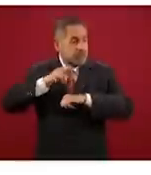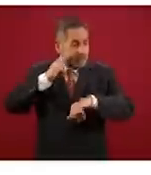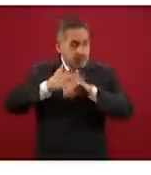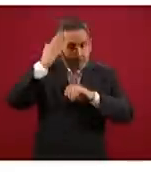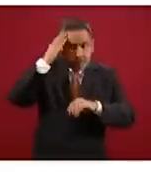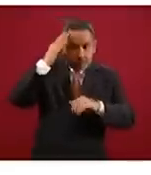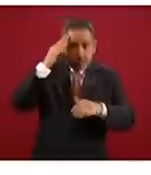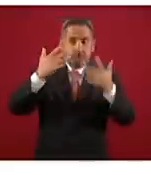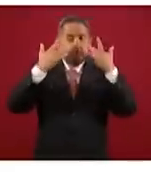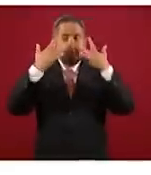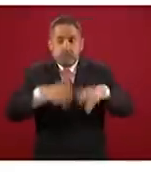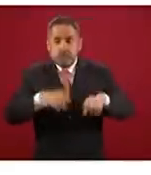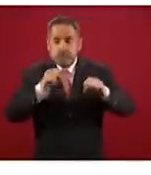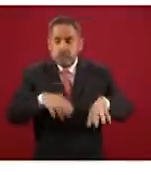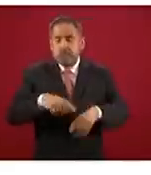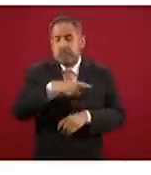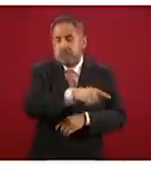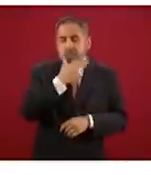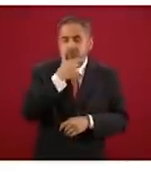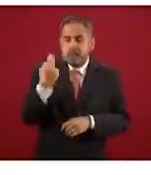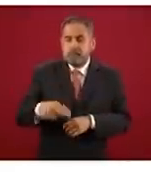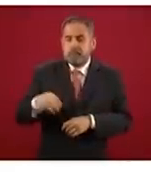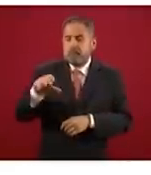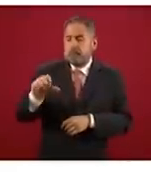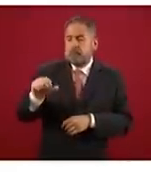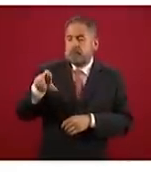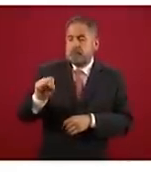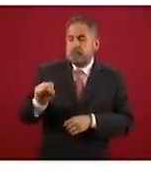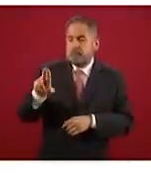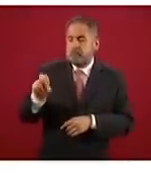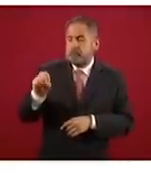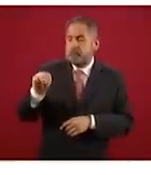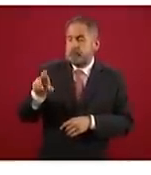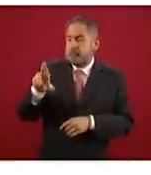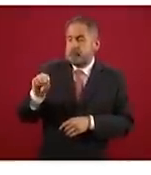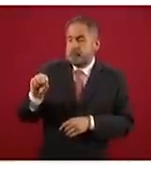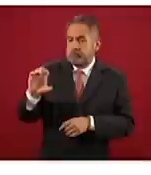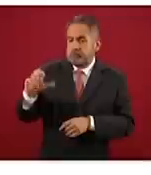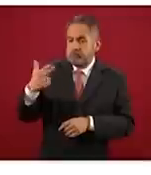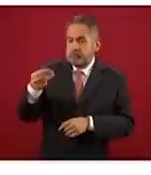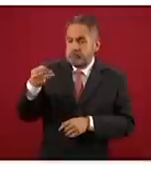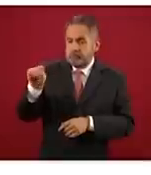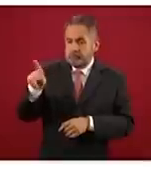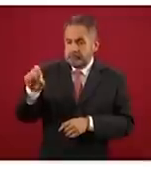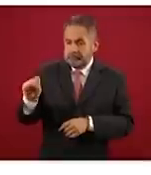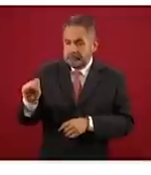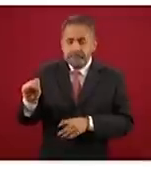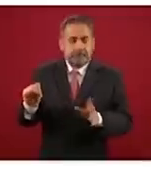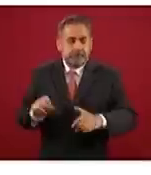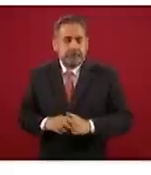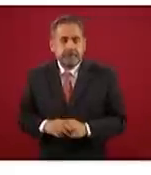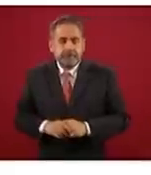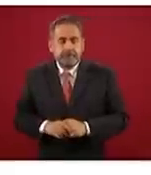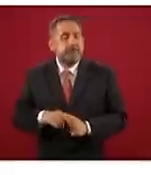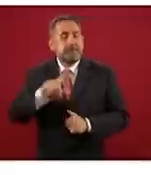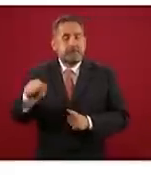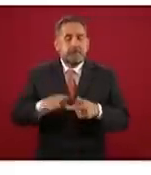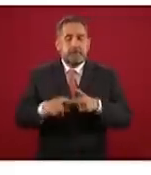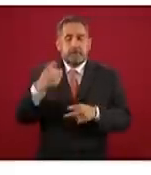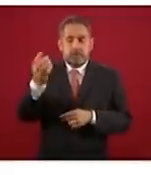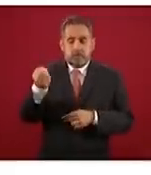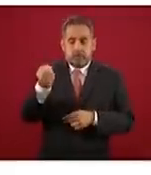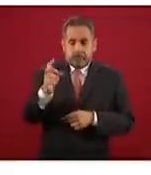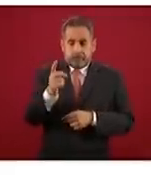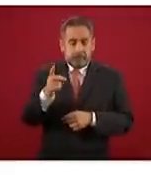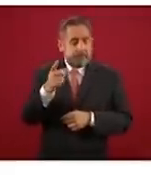secretario general, Carlos Romero de Champs. En esa misma fecha, el 9 de diciembre, la Secretaría del